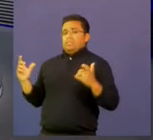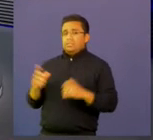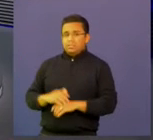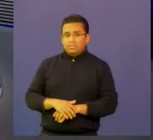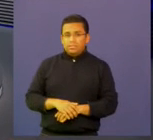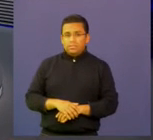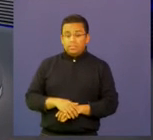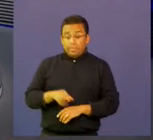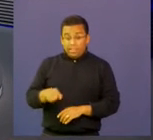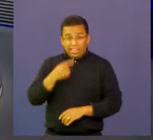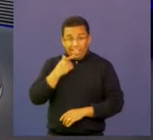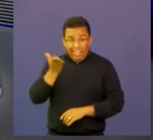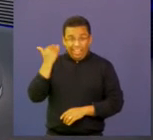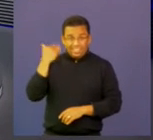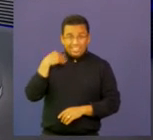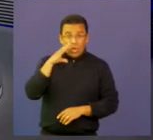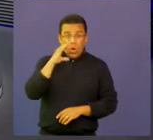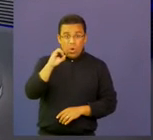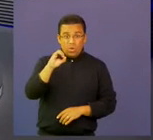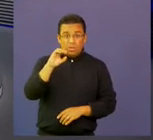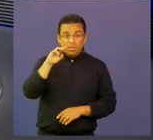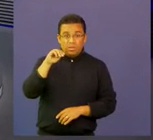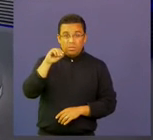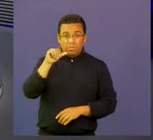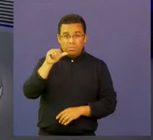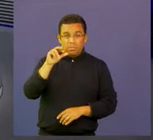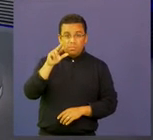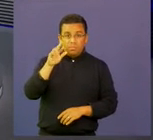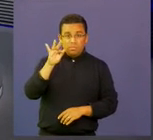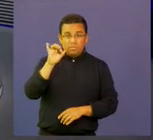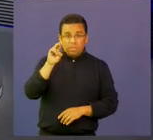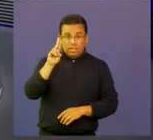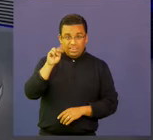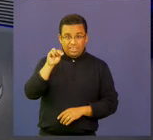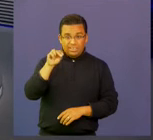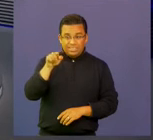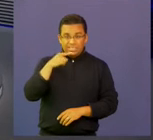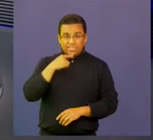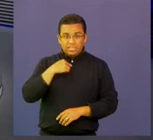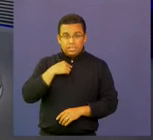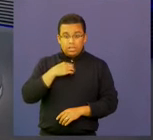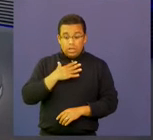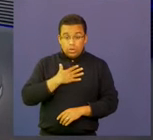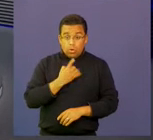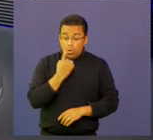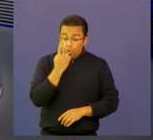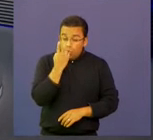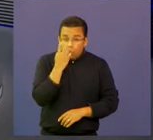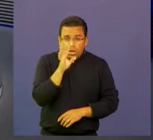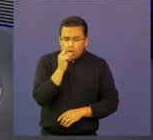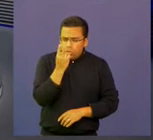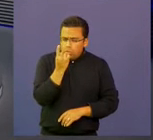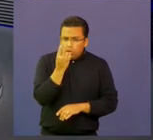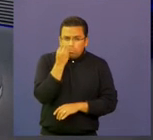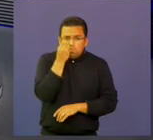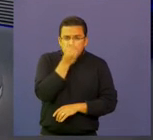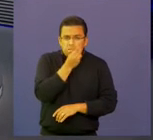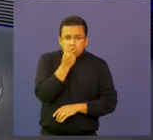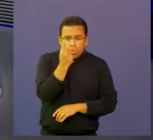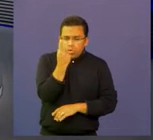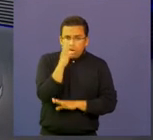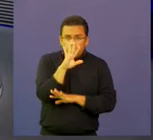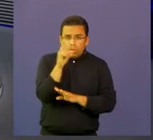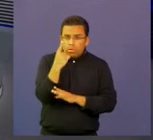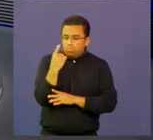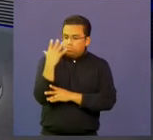contribución, una sola, chiquitica, estoy cambiando el mundo. Porque además, y eso es el mensaje